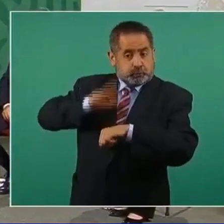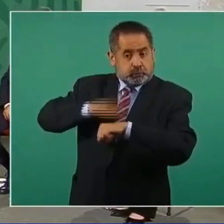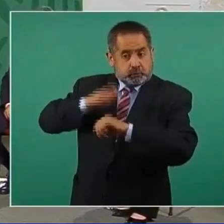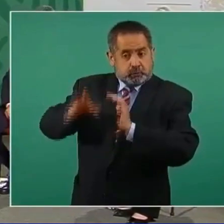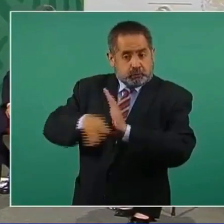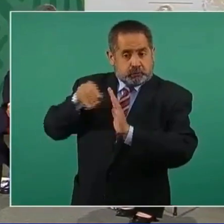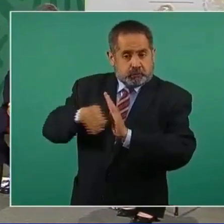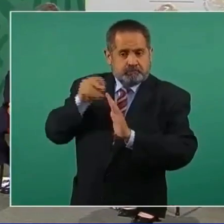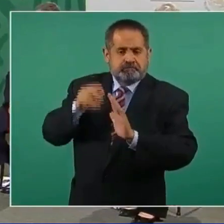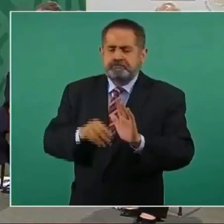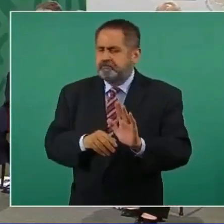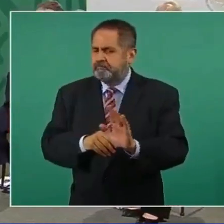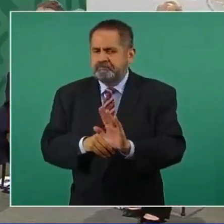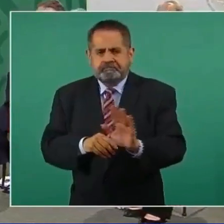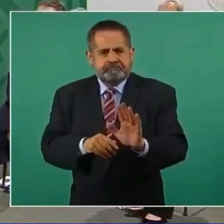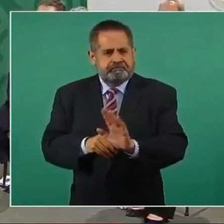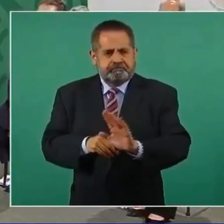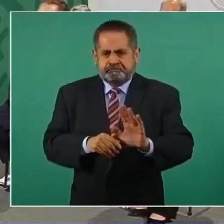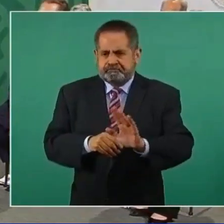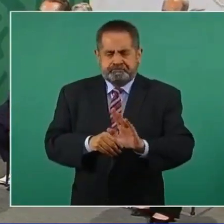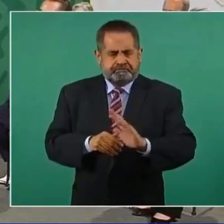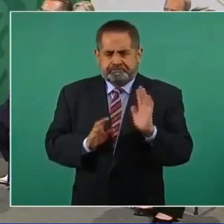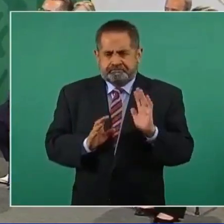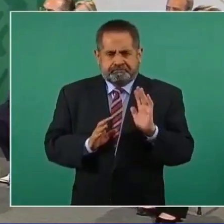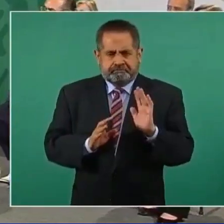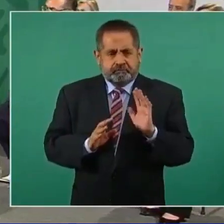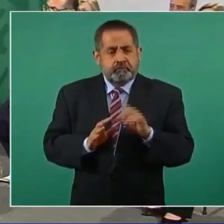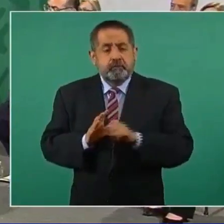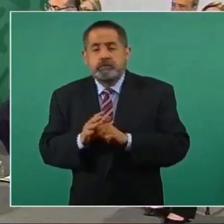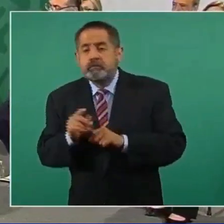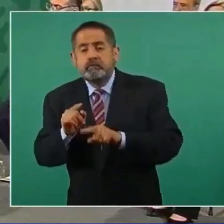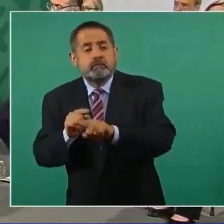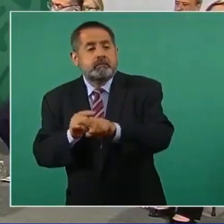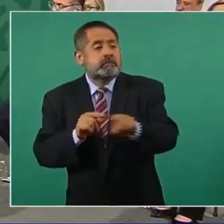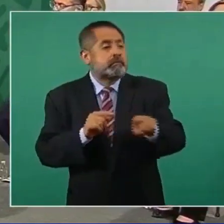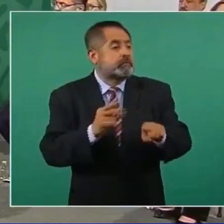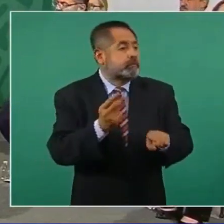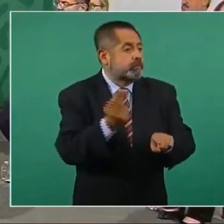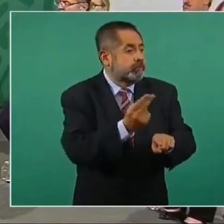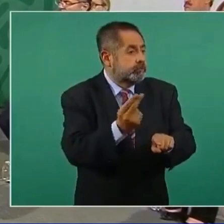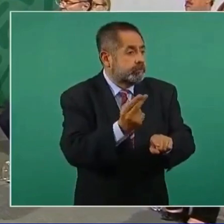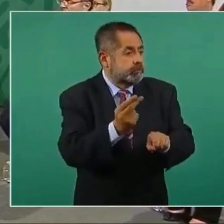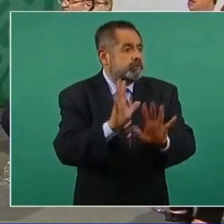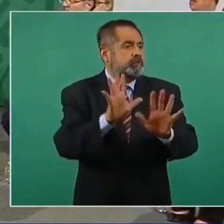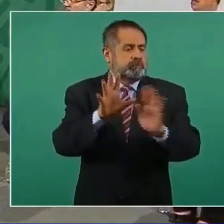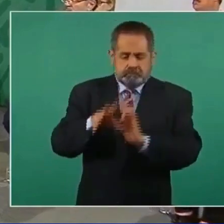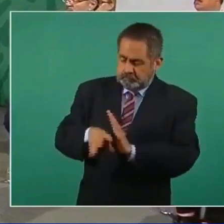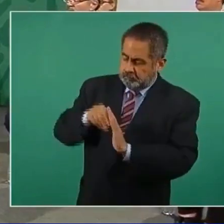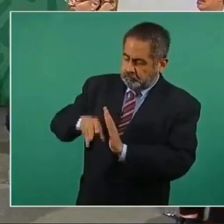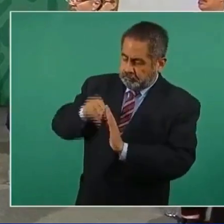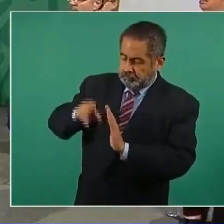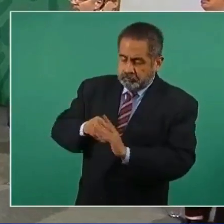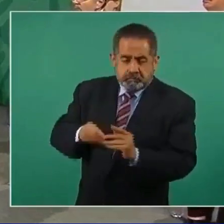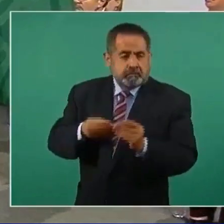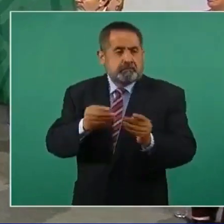más allá de lo que necesitamos para nuestro mercado interno,